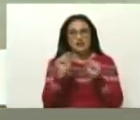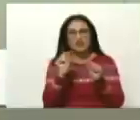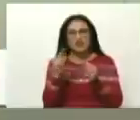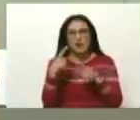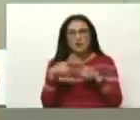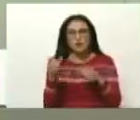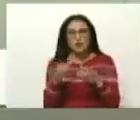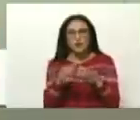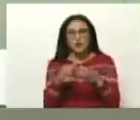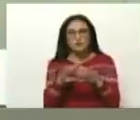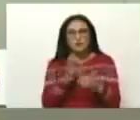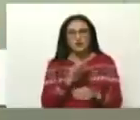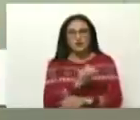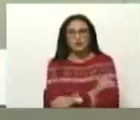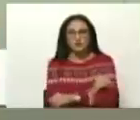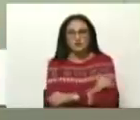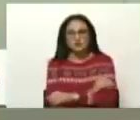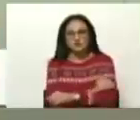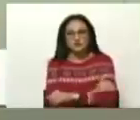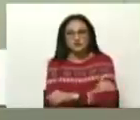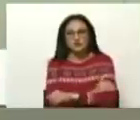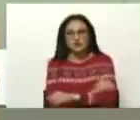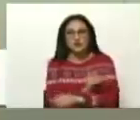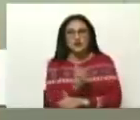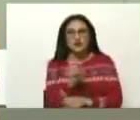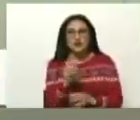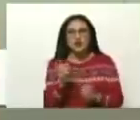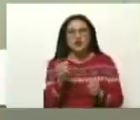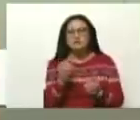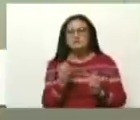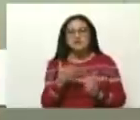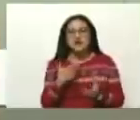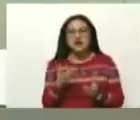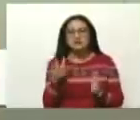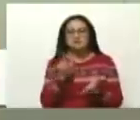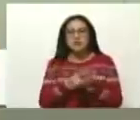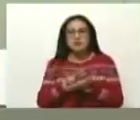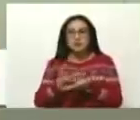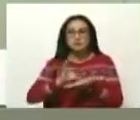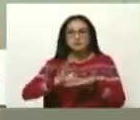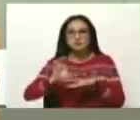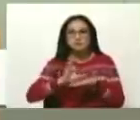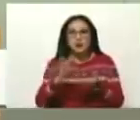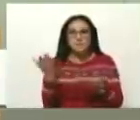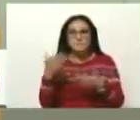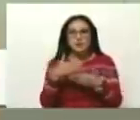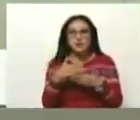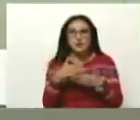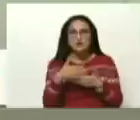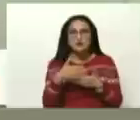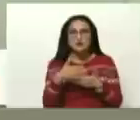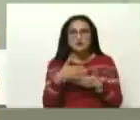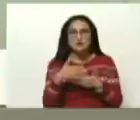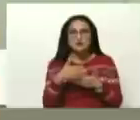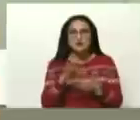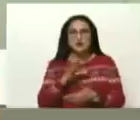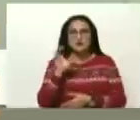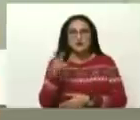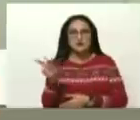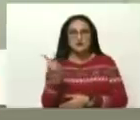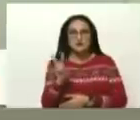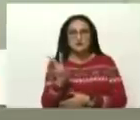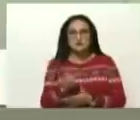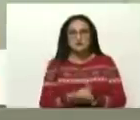otros sectores de la oposición, quienes no validan la devolución de los recursos bloqueados al Estado